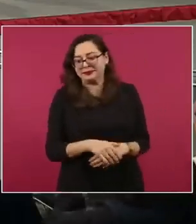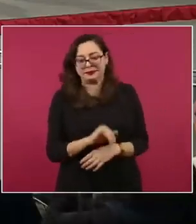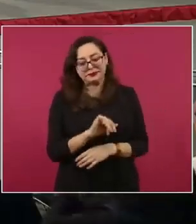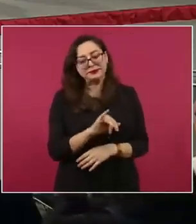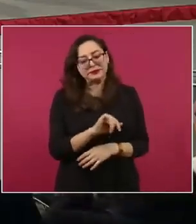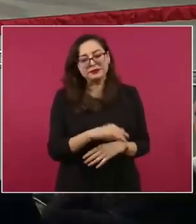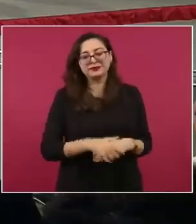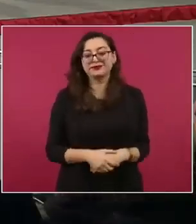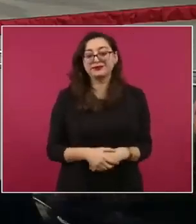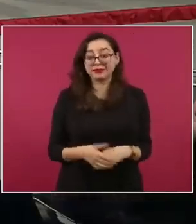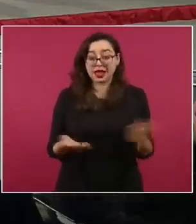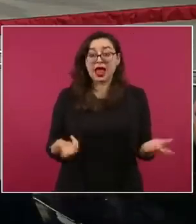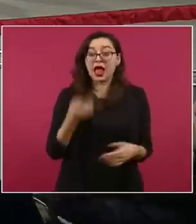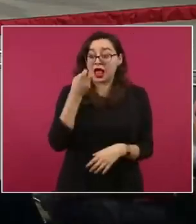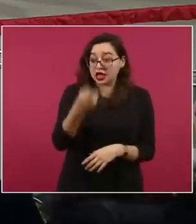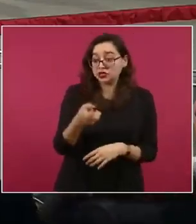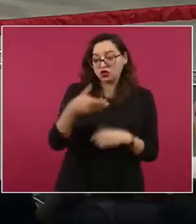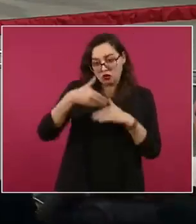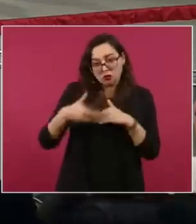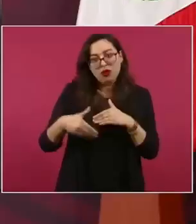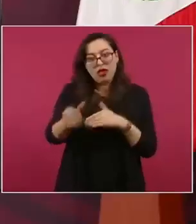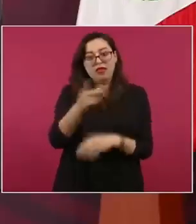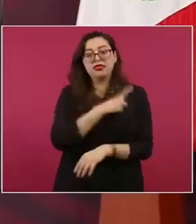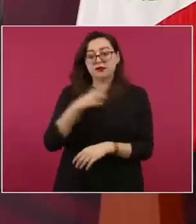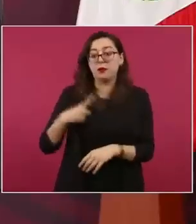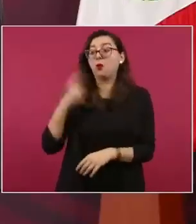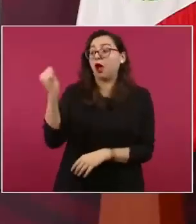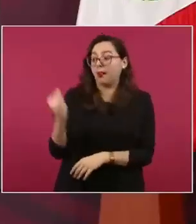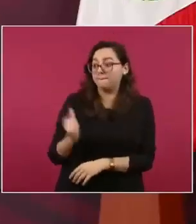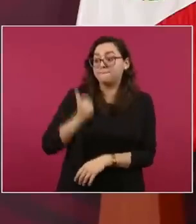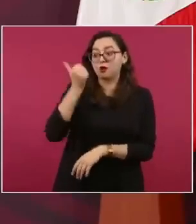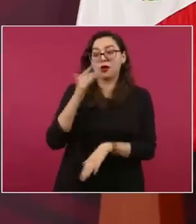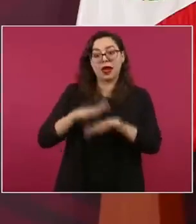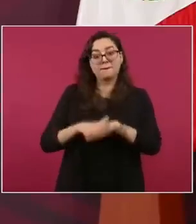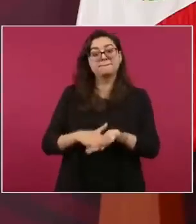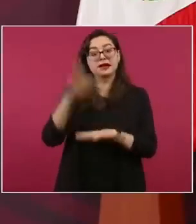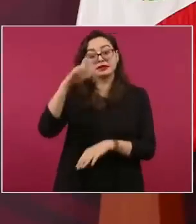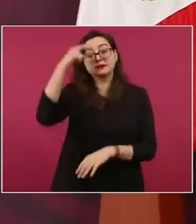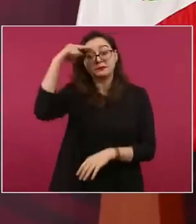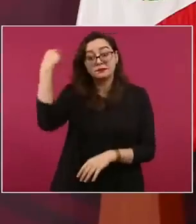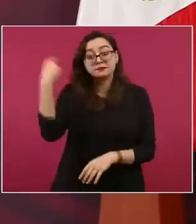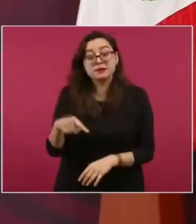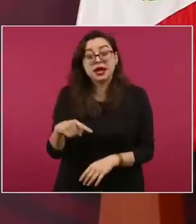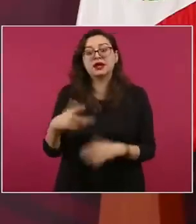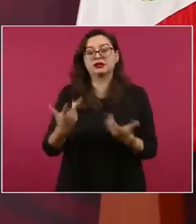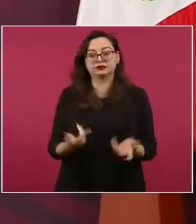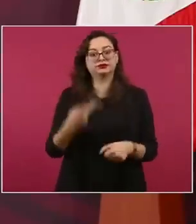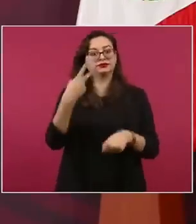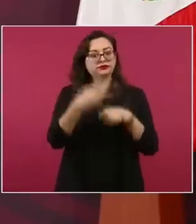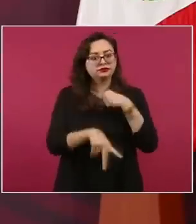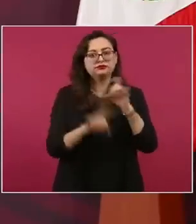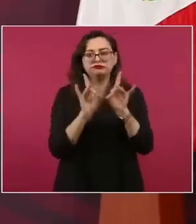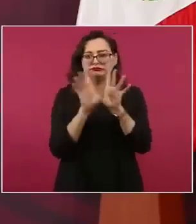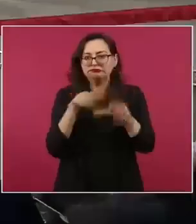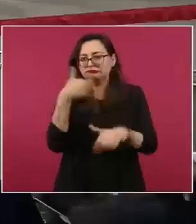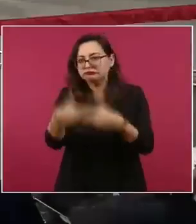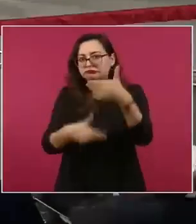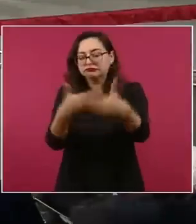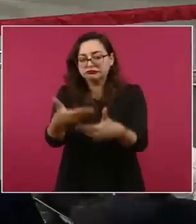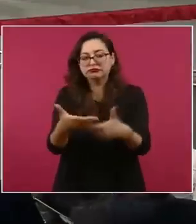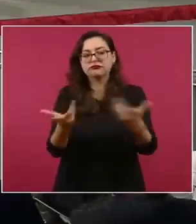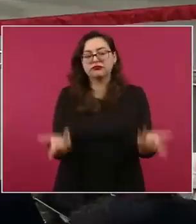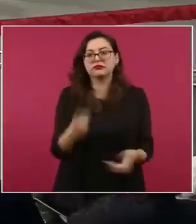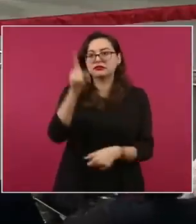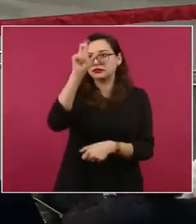todavía eso de una manera más cabal para que podamos entonces enfrentar los riesgos que existen efectivamente